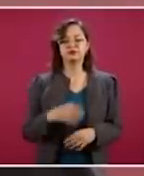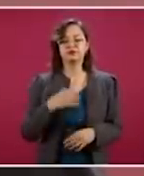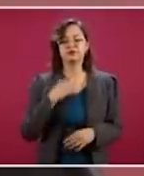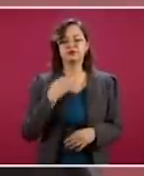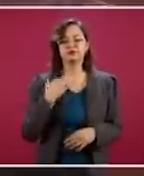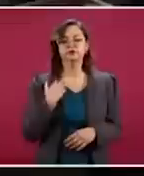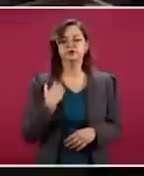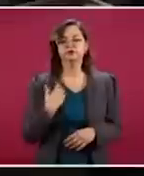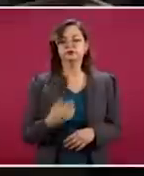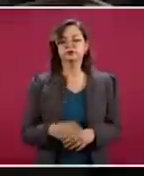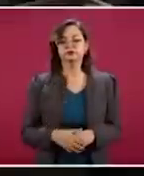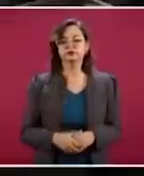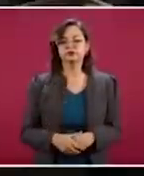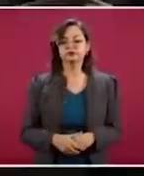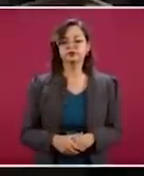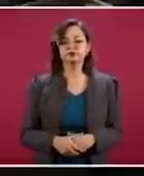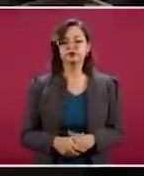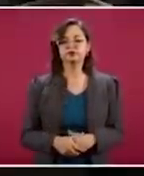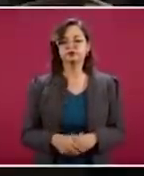escuchar